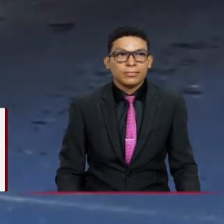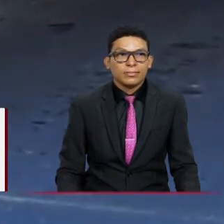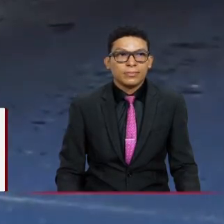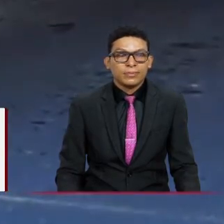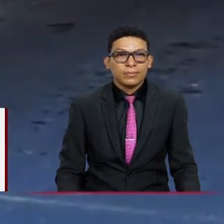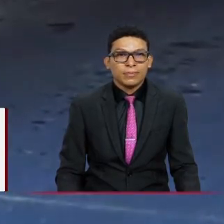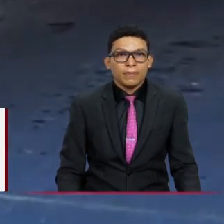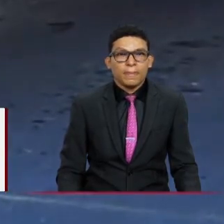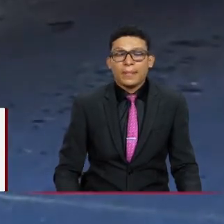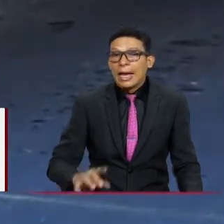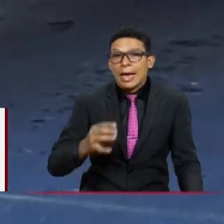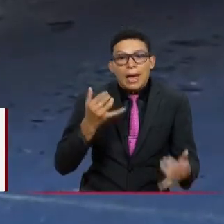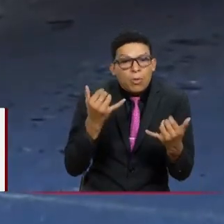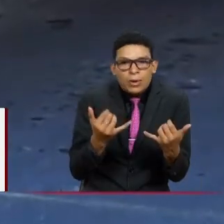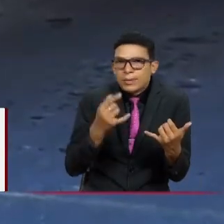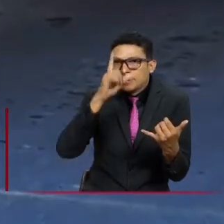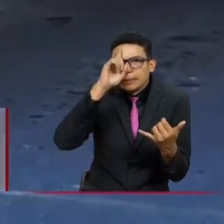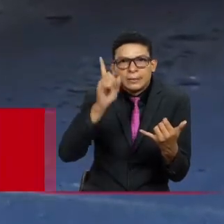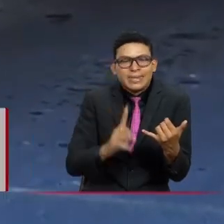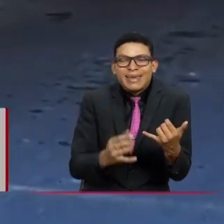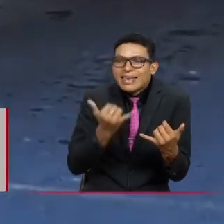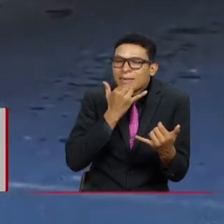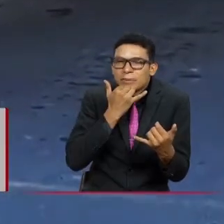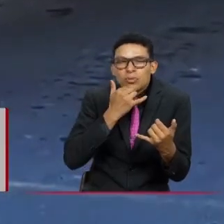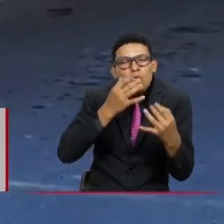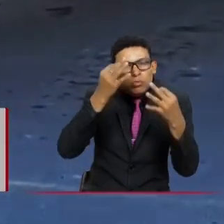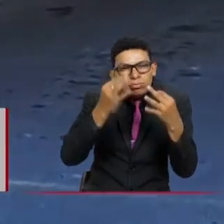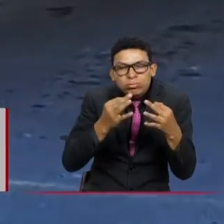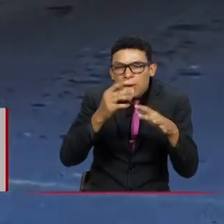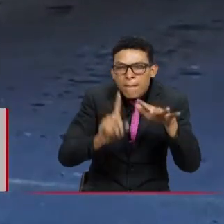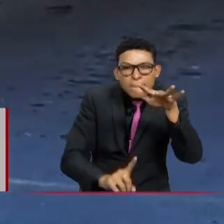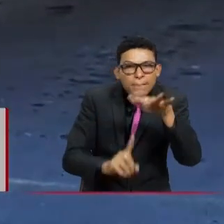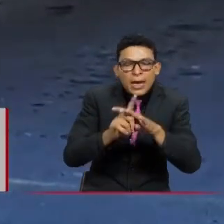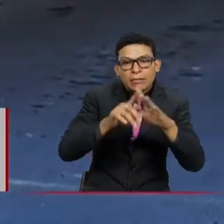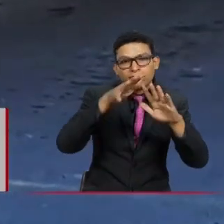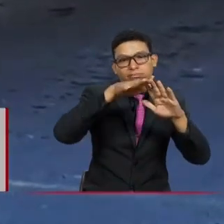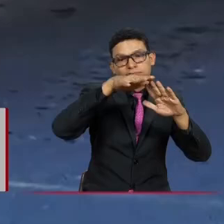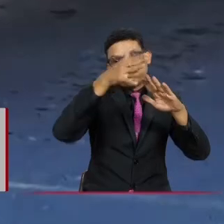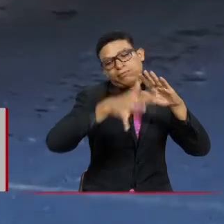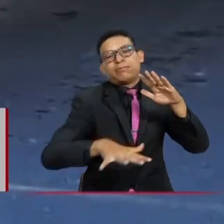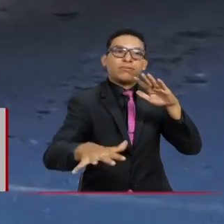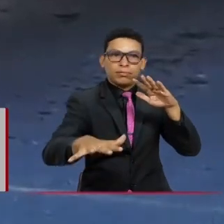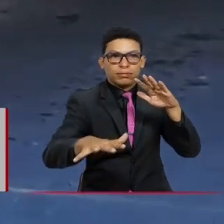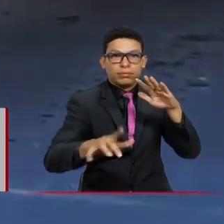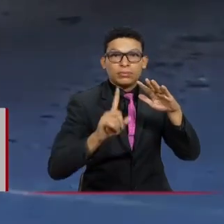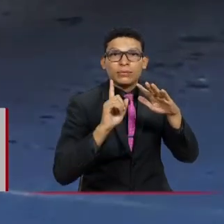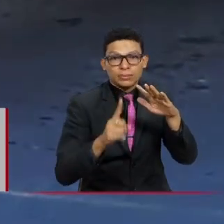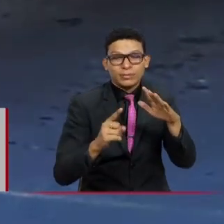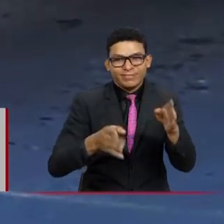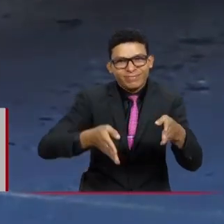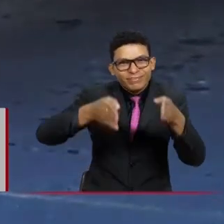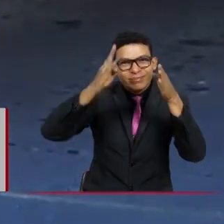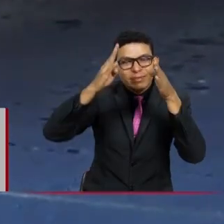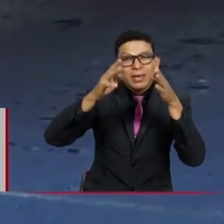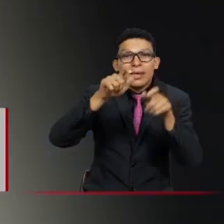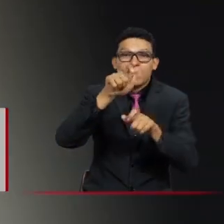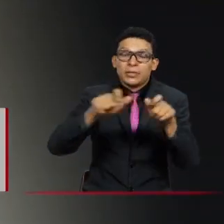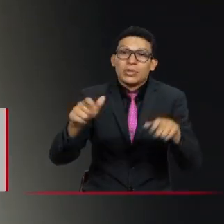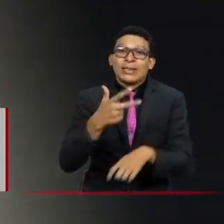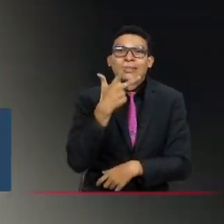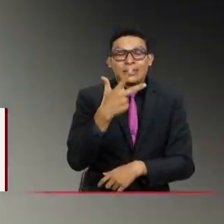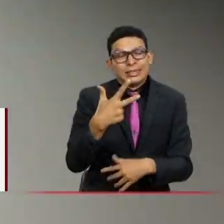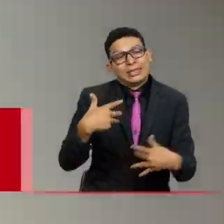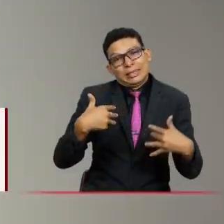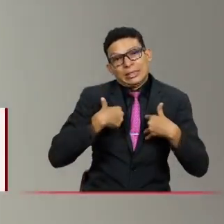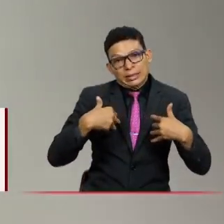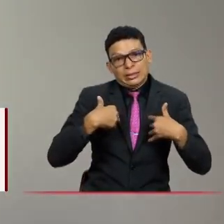Por causas que desconocemos, se desprendió una parte de la altura de él, desafortunadamente comprometiendo tres personas, una de